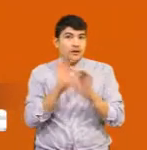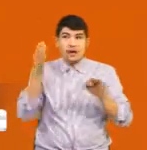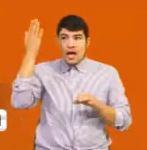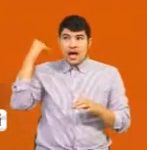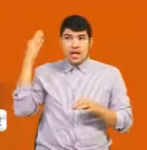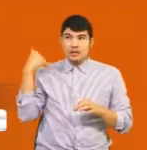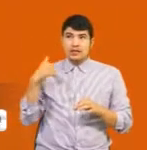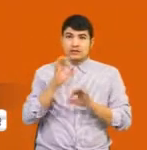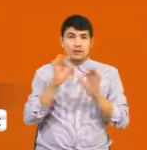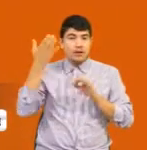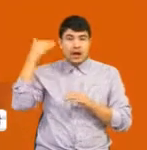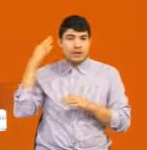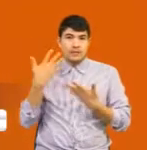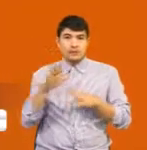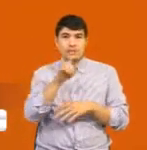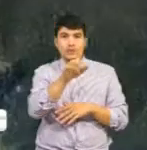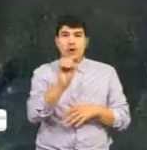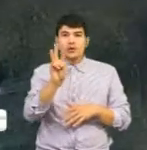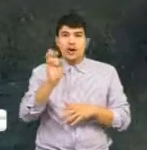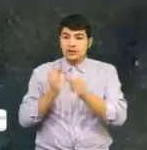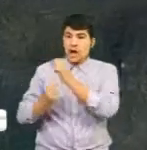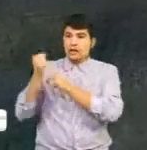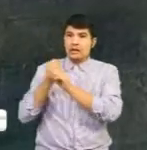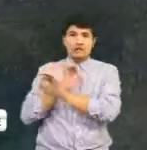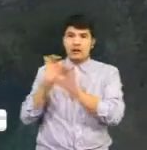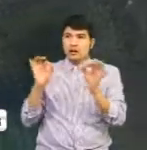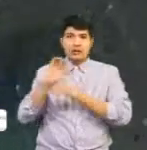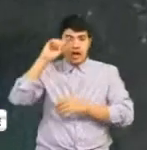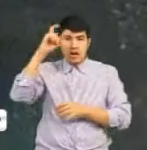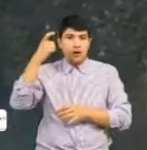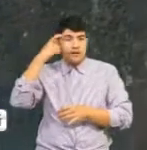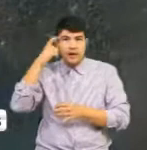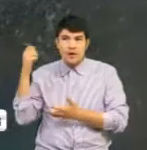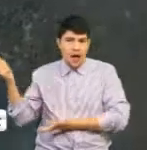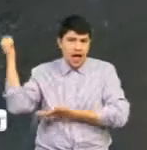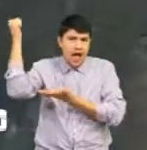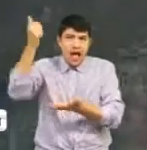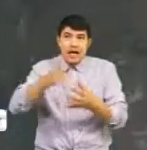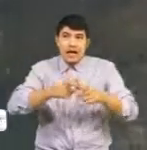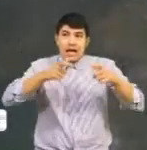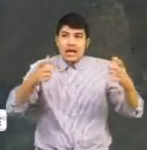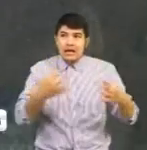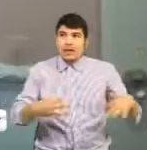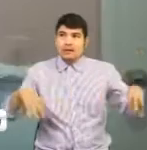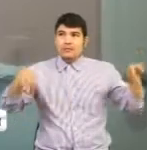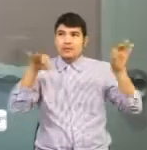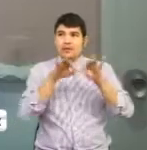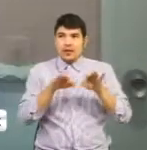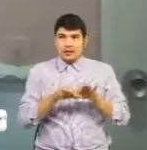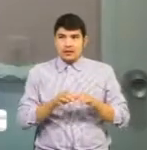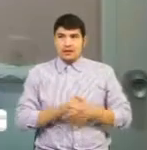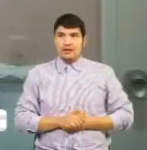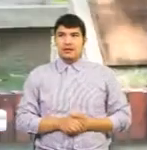108 años 77 años que llevamos el gobierno había hecho una inversión de esa magnitud es la redención económica